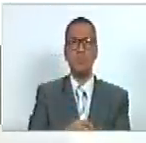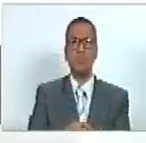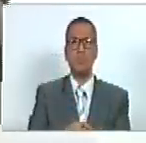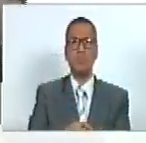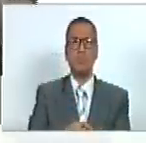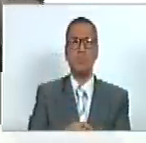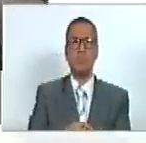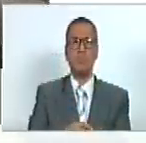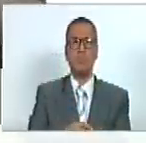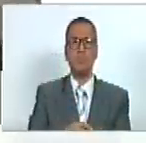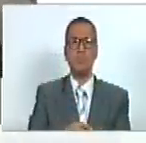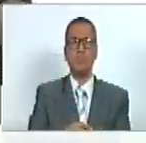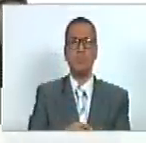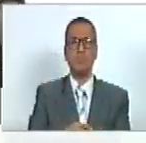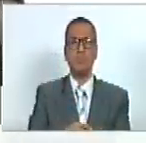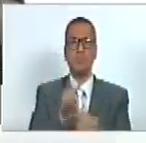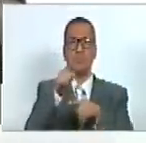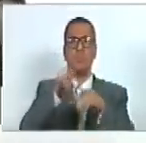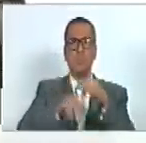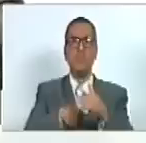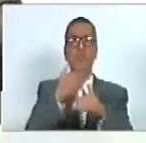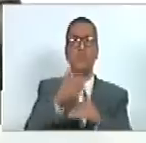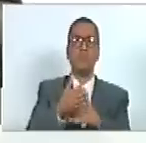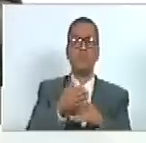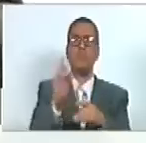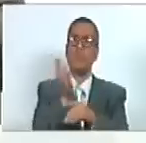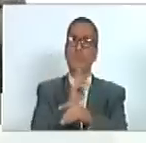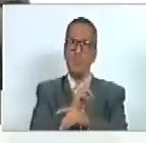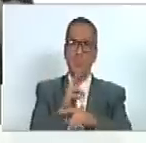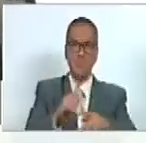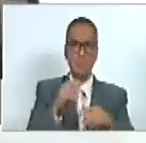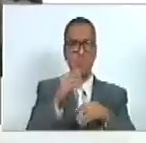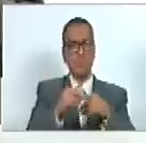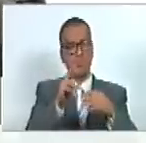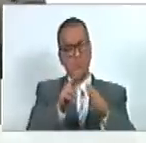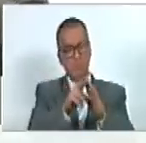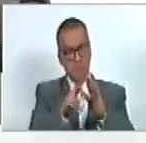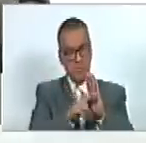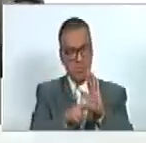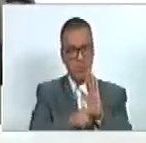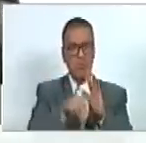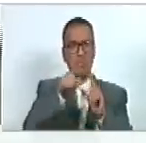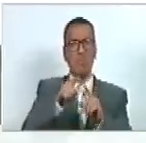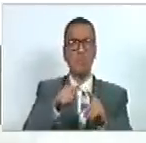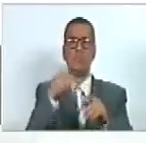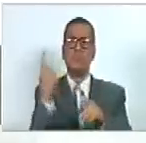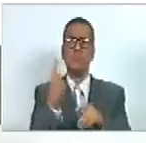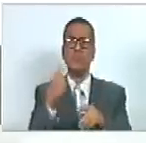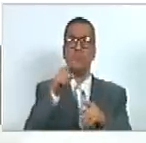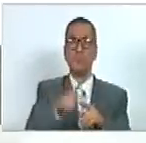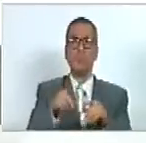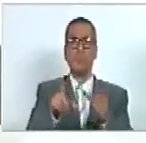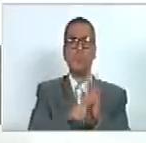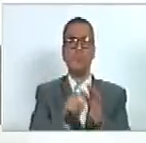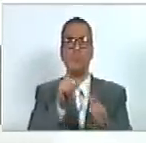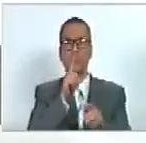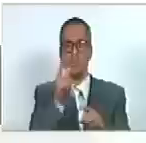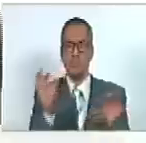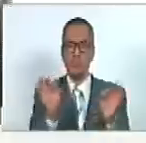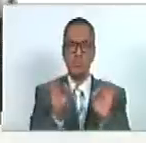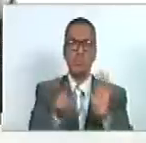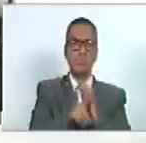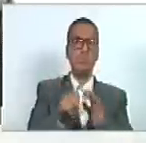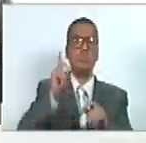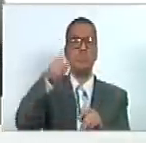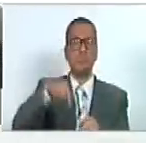fue que se levantaran de inmediato las medidas coercitivas unilaterales, ilegales, ilegítimas, y